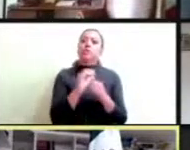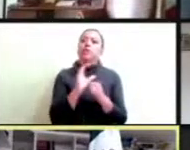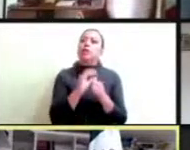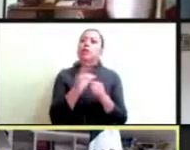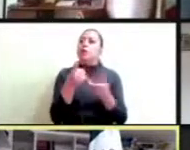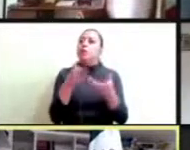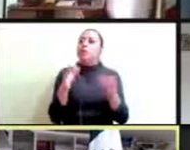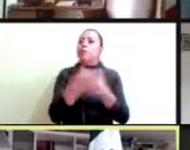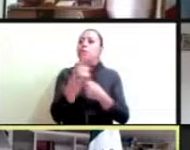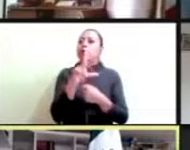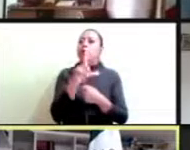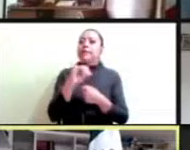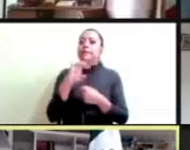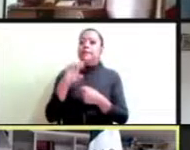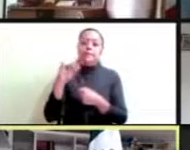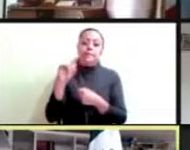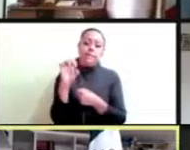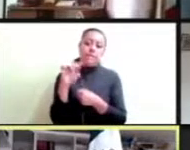nacional